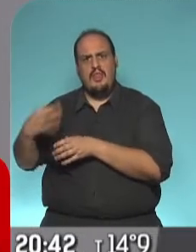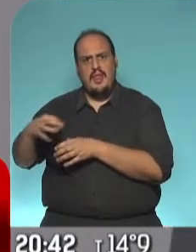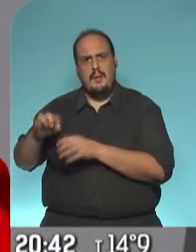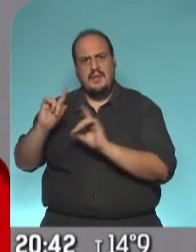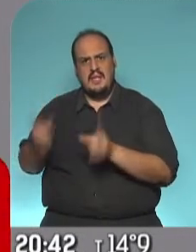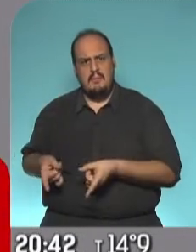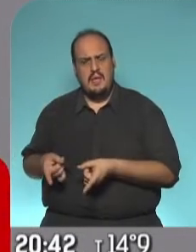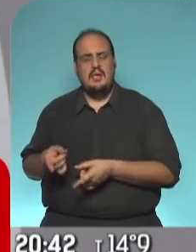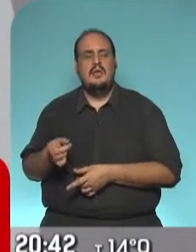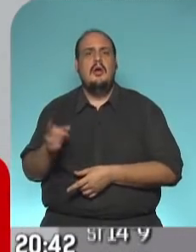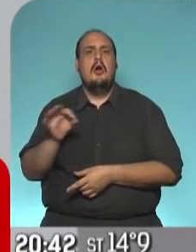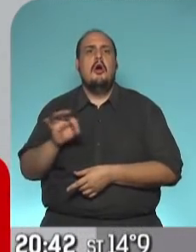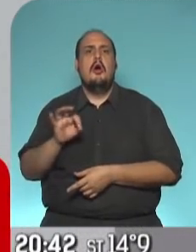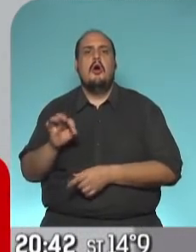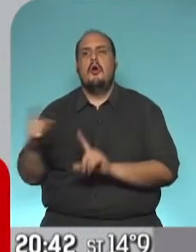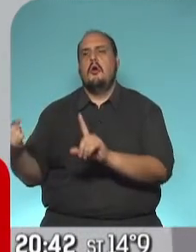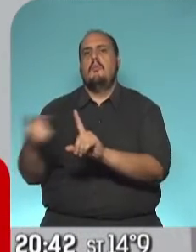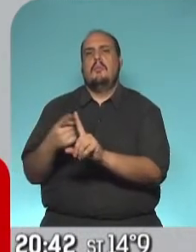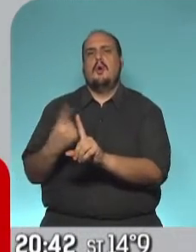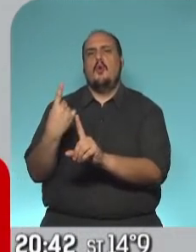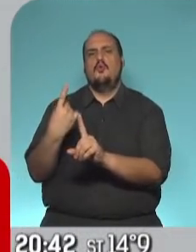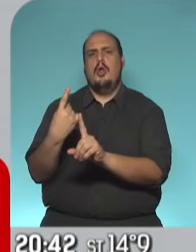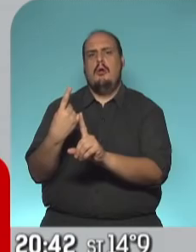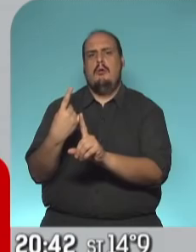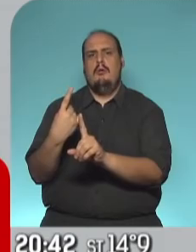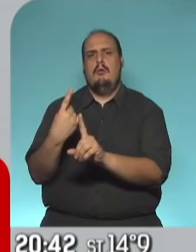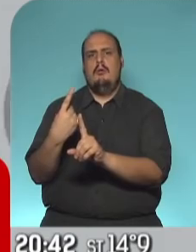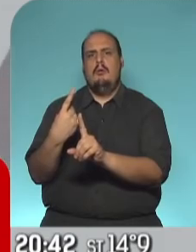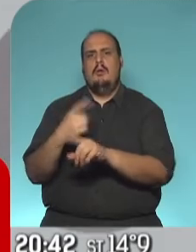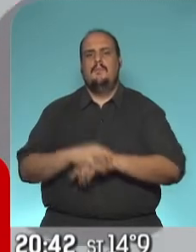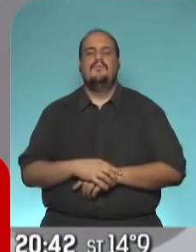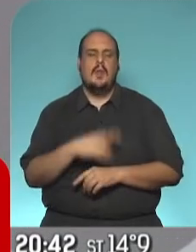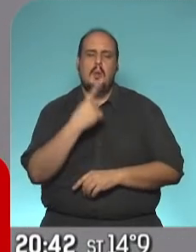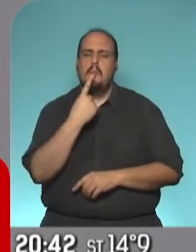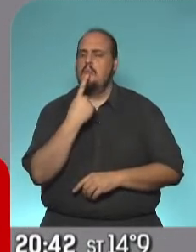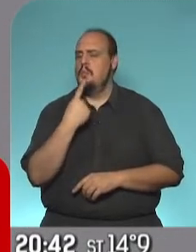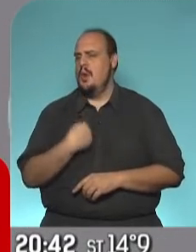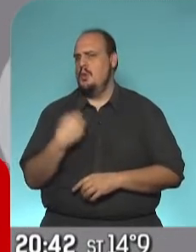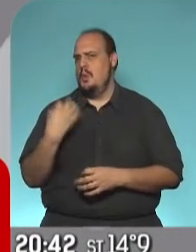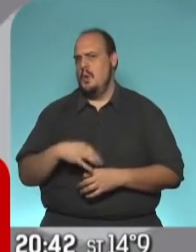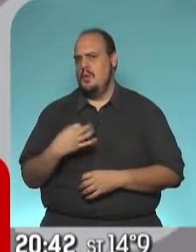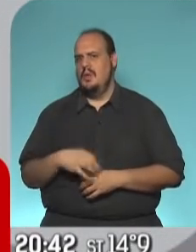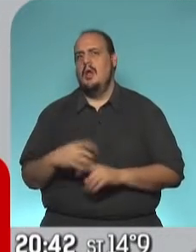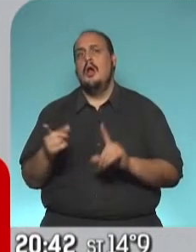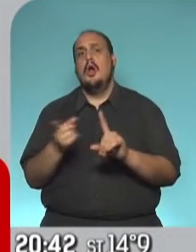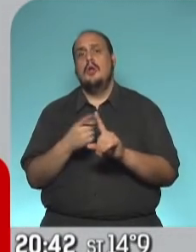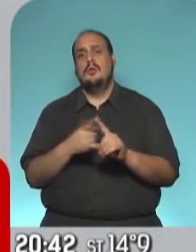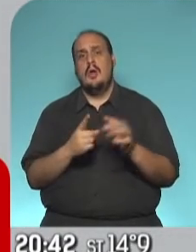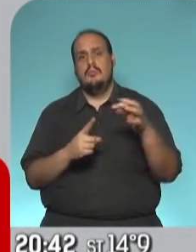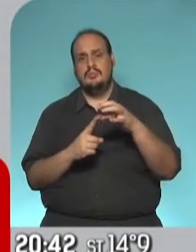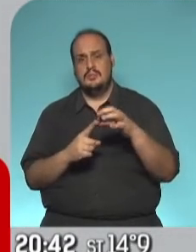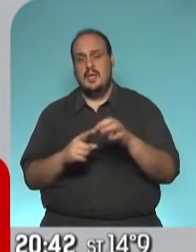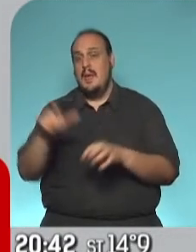o solamente es un contacto, un eslabón? Muy buena tu pregunta. El contacto estrecho es la persona que